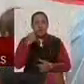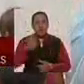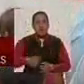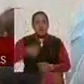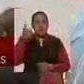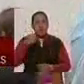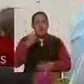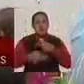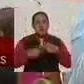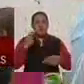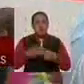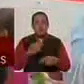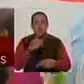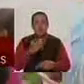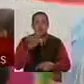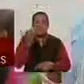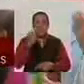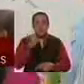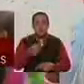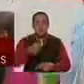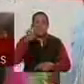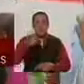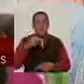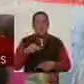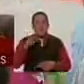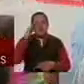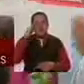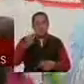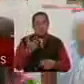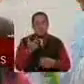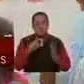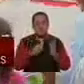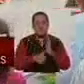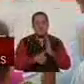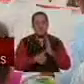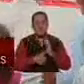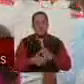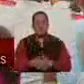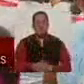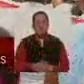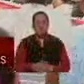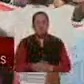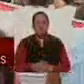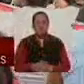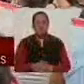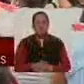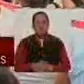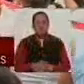nacional de RENIEC, Jorge Ribarre.